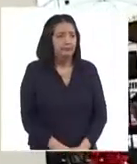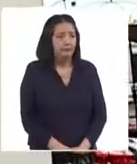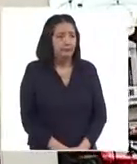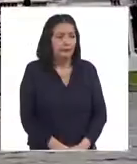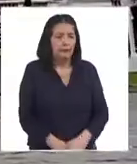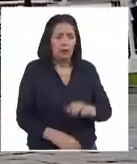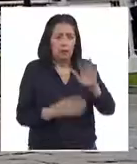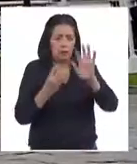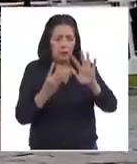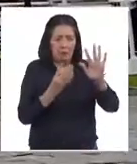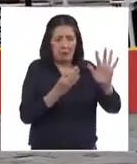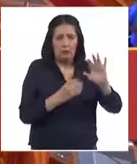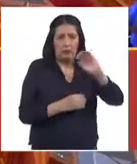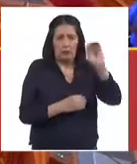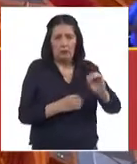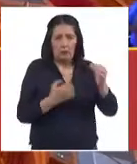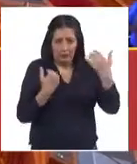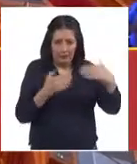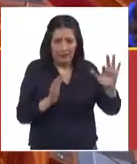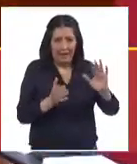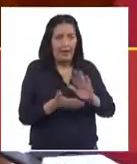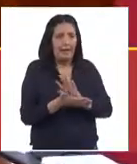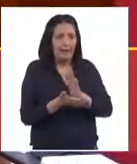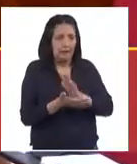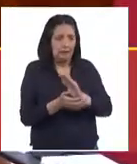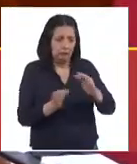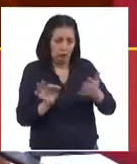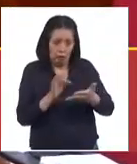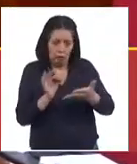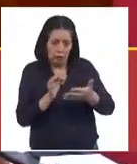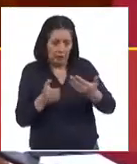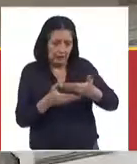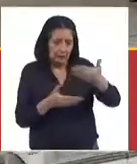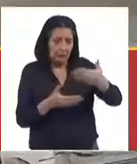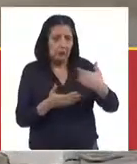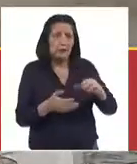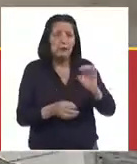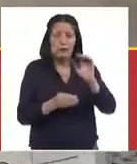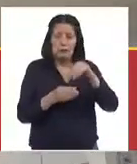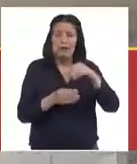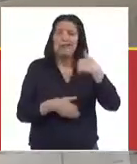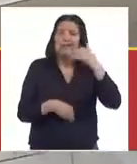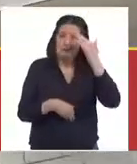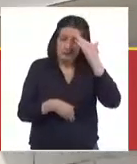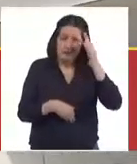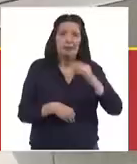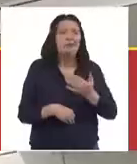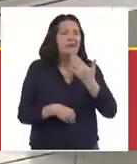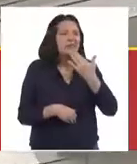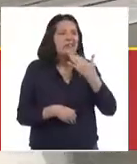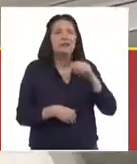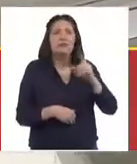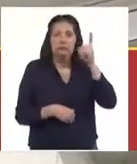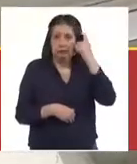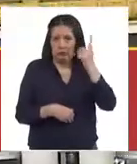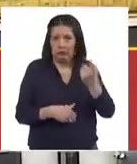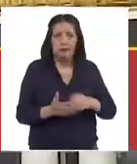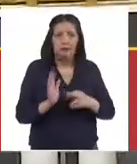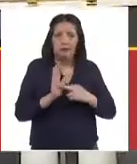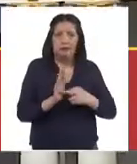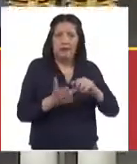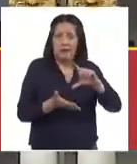Con el 99% de actas procesadas por la OMPE, se tiene ya un panorama claro de quiénes serán los políticos que representarán a